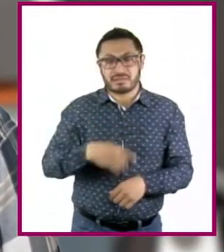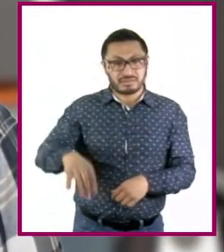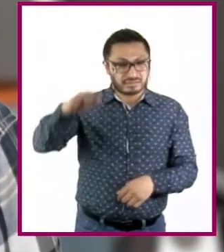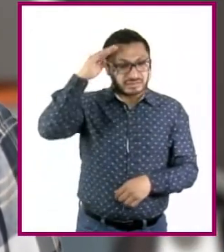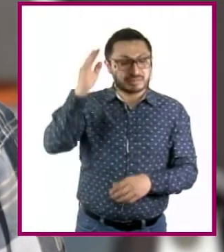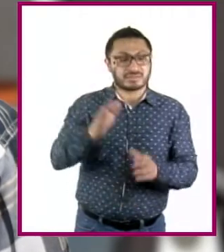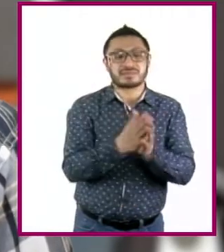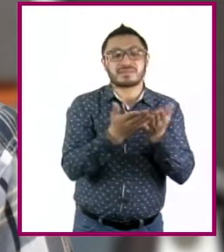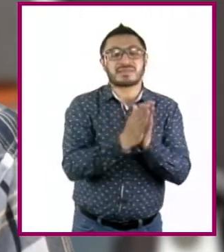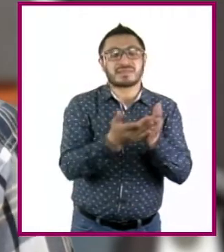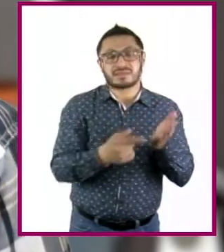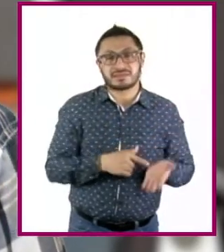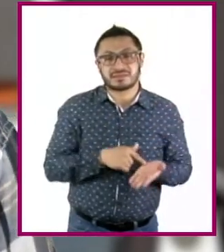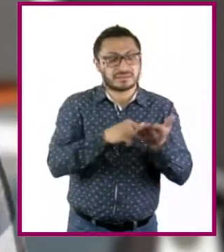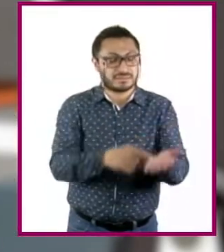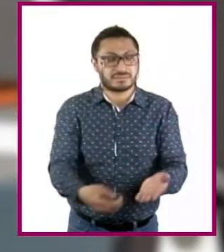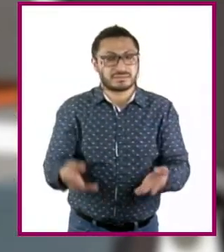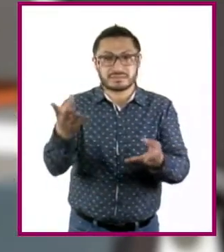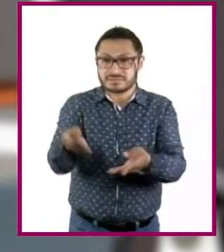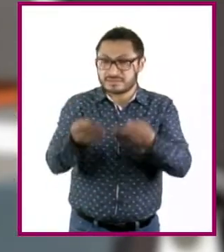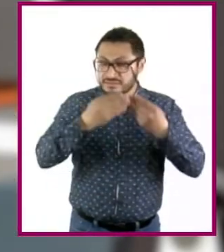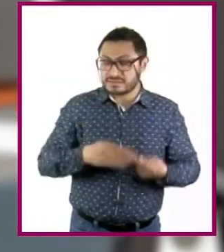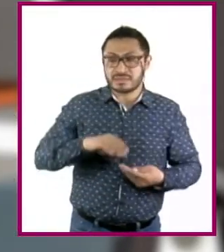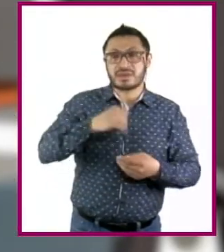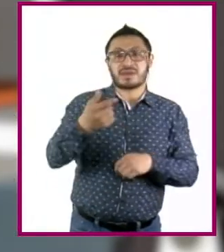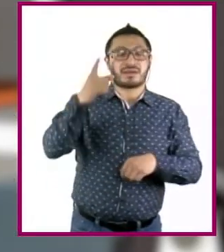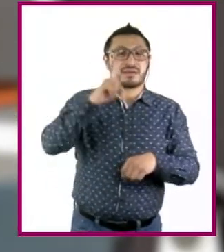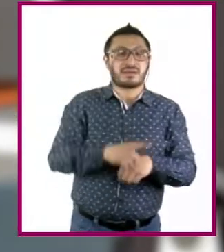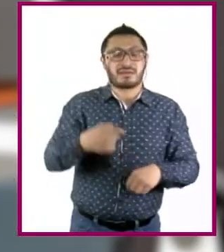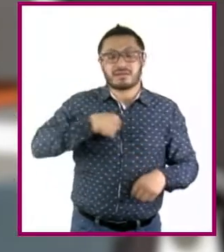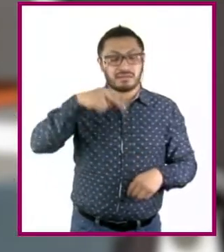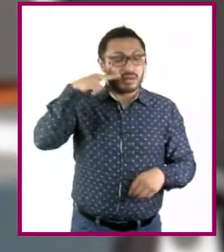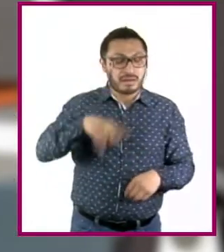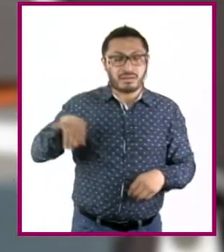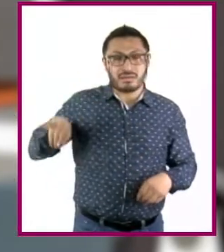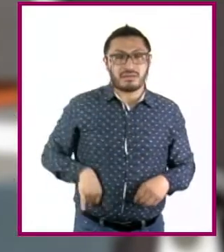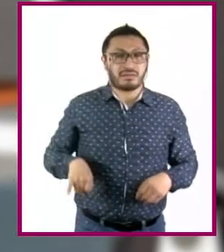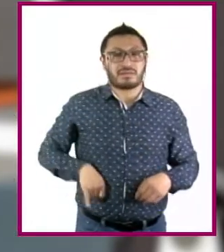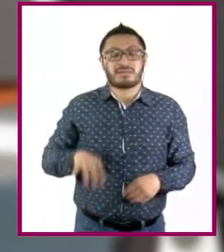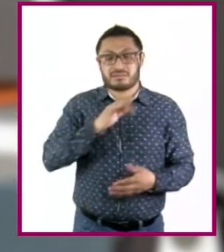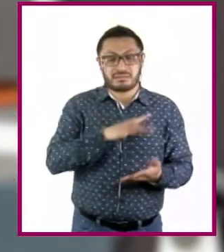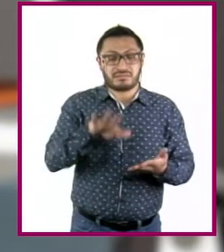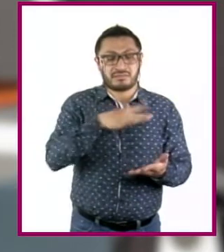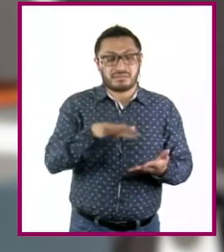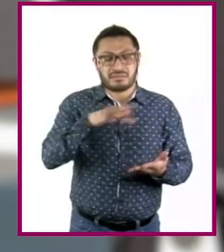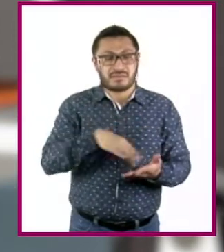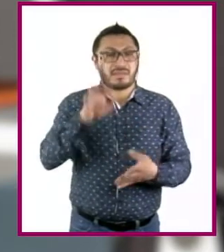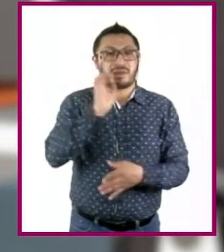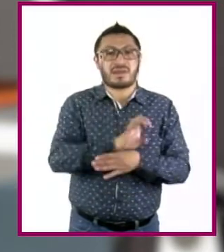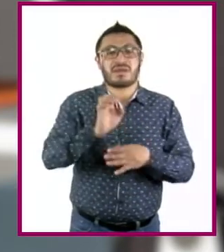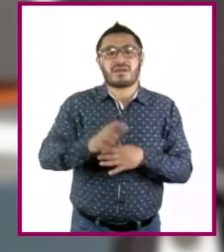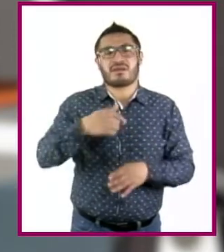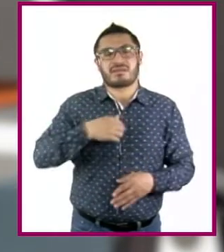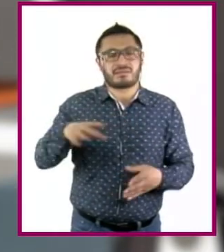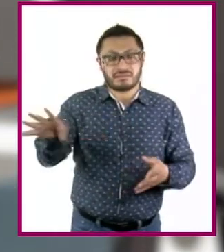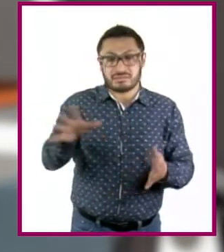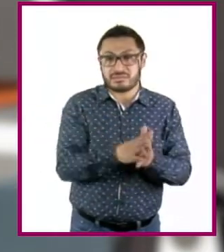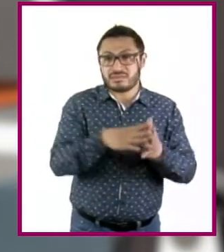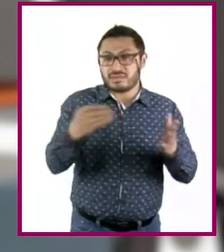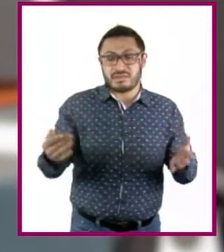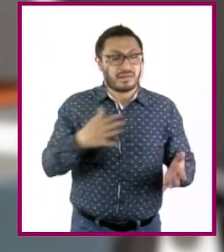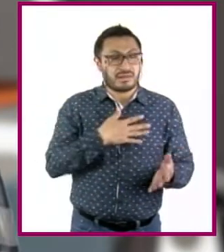en este libro que me dejaron a copiar el otro día. Me pareció tan interesante lo que pude leer de reojo que me hizo un juego para mí. Y creo